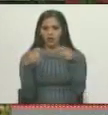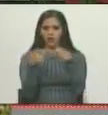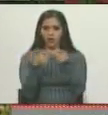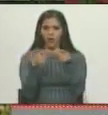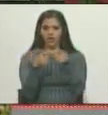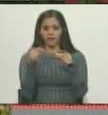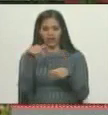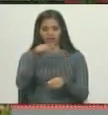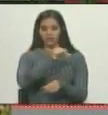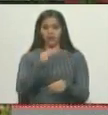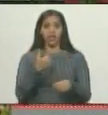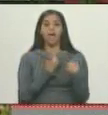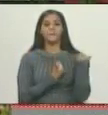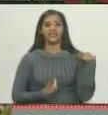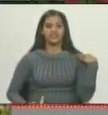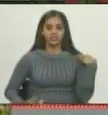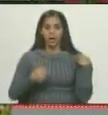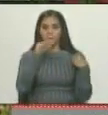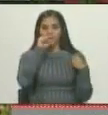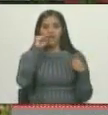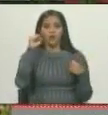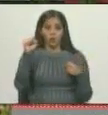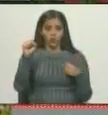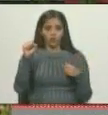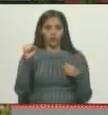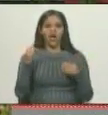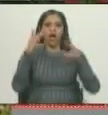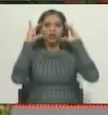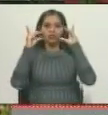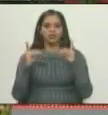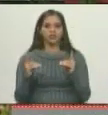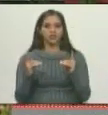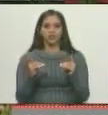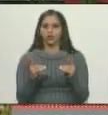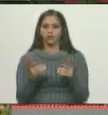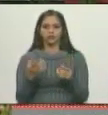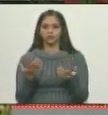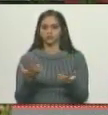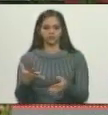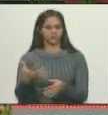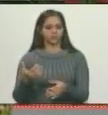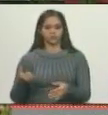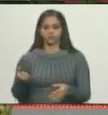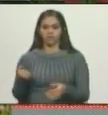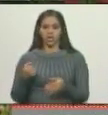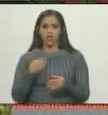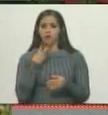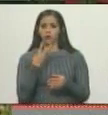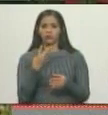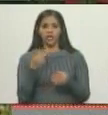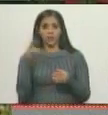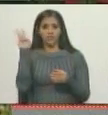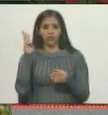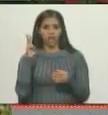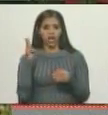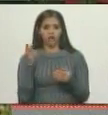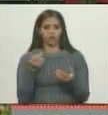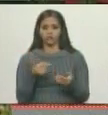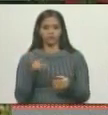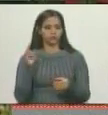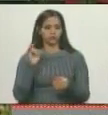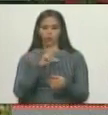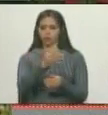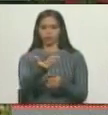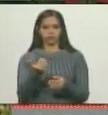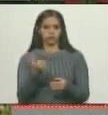el presidente Nicolás Maduro Moros ha decidido no enviar a la delegación venezolana en esta oportunidad en razón de